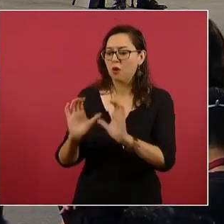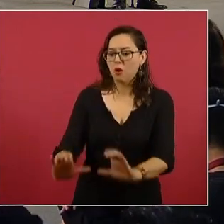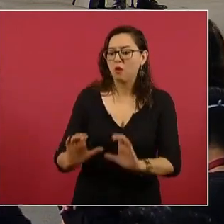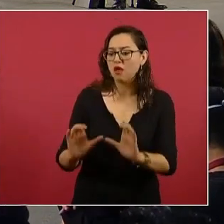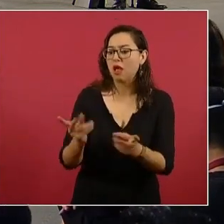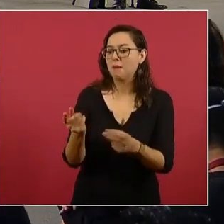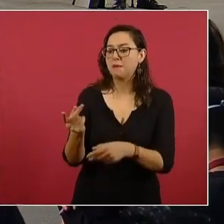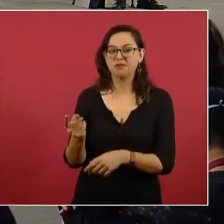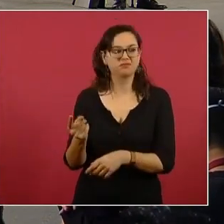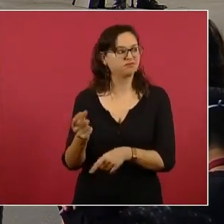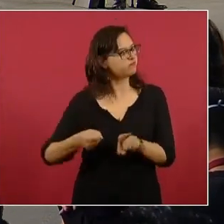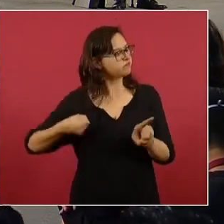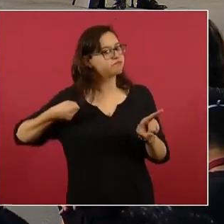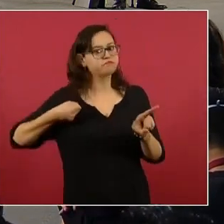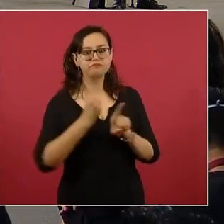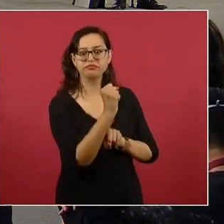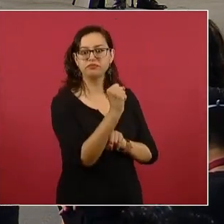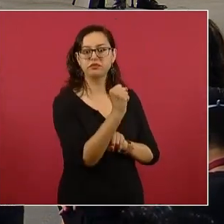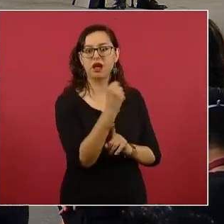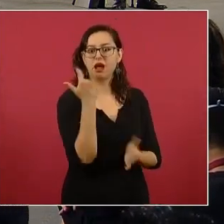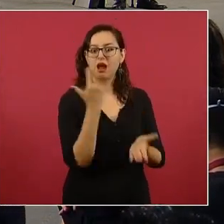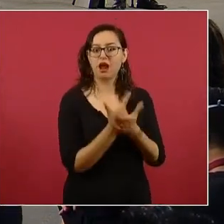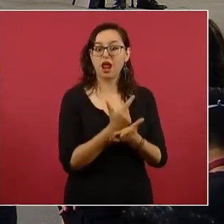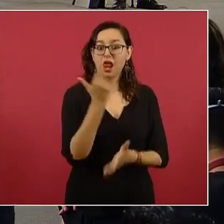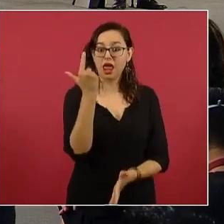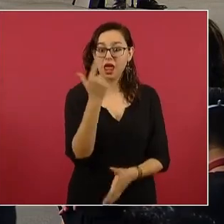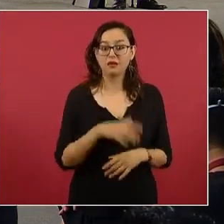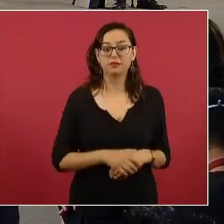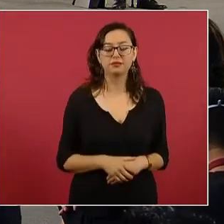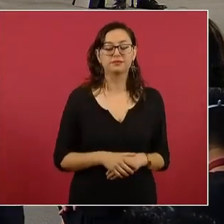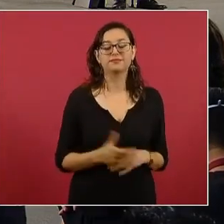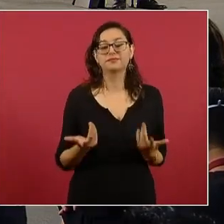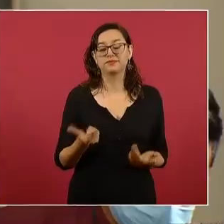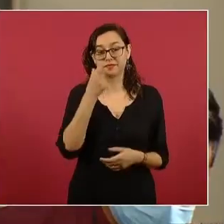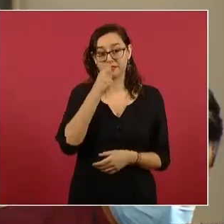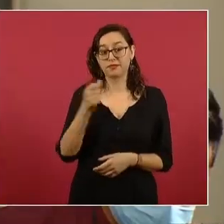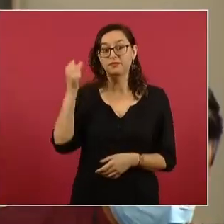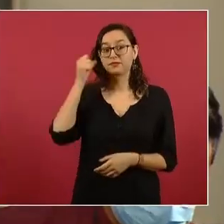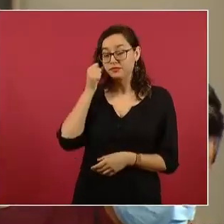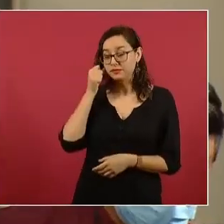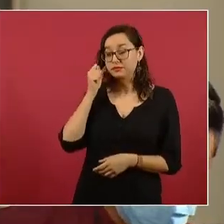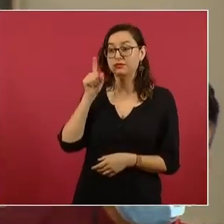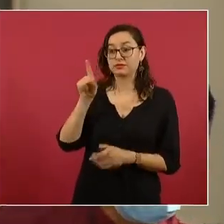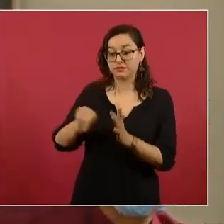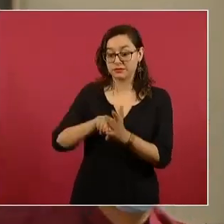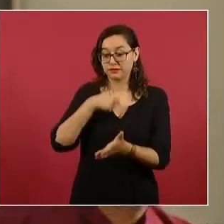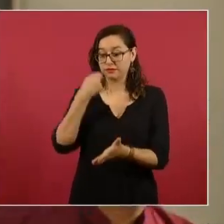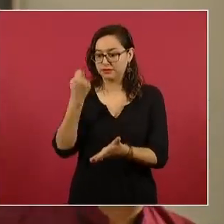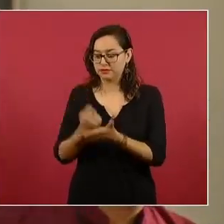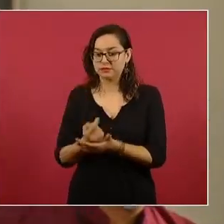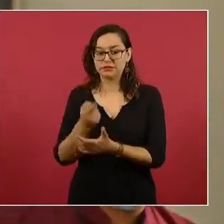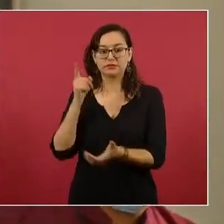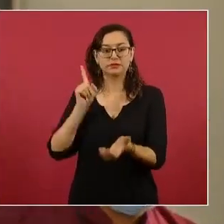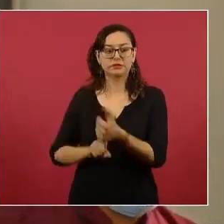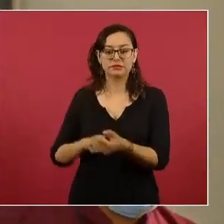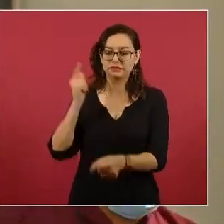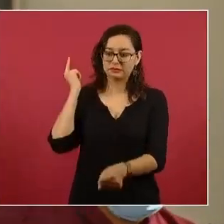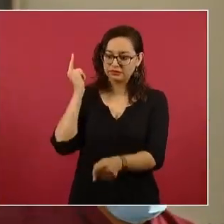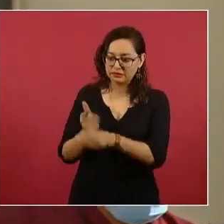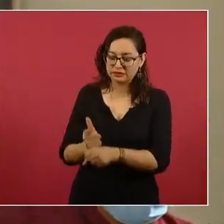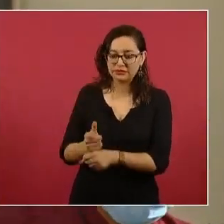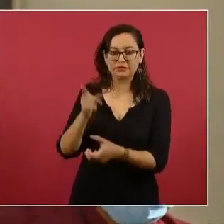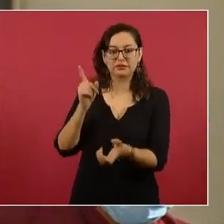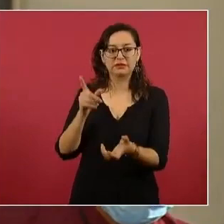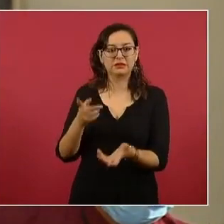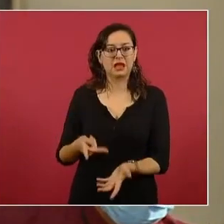Ayer mismo, un accidente en la carretera Matamoros-Victoria, en Tamaulipas, reveló el cargamento de más de